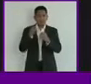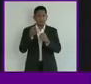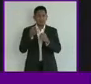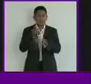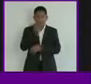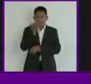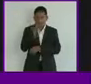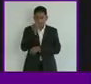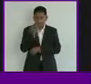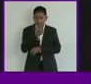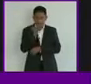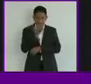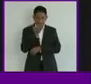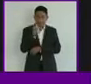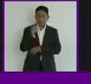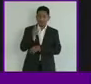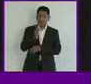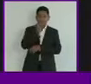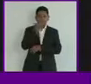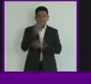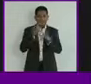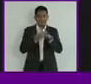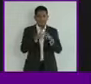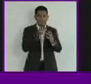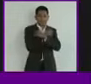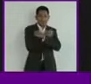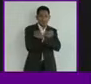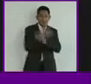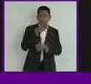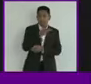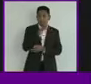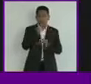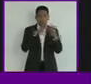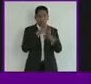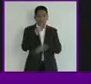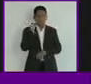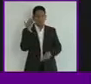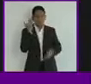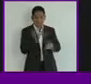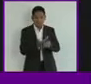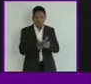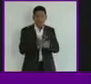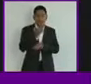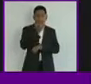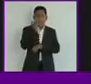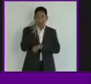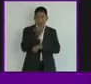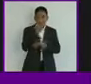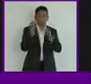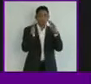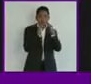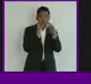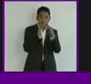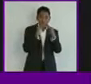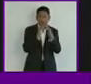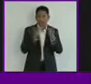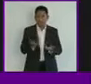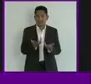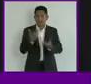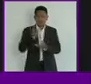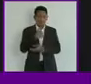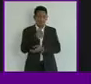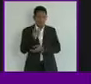casa y en la escuela, pero no podemos asignarle todo a la escuela ni a la casa, porque ustedes también están en una edad donde tienen que tomar responsabilidades concretas de lo que hacen,